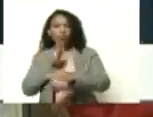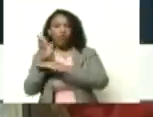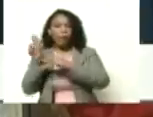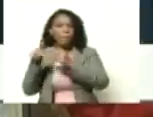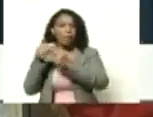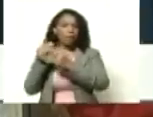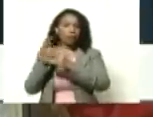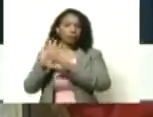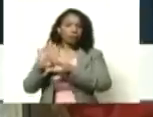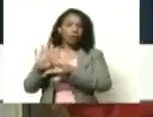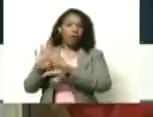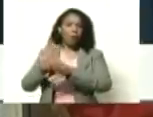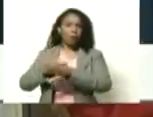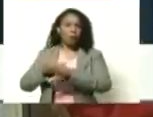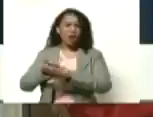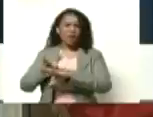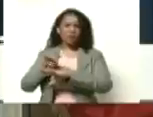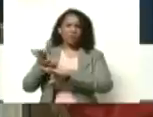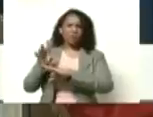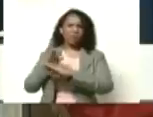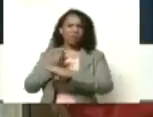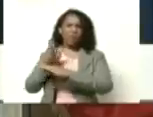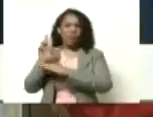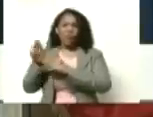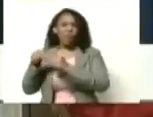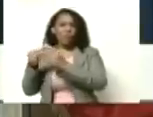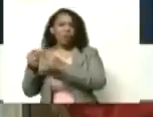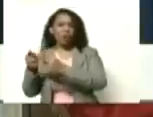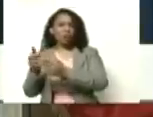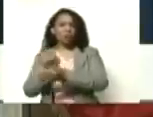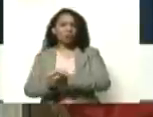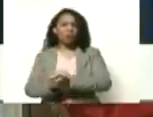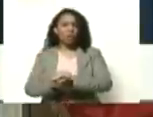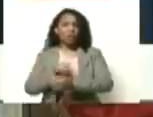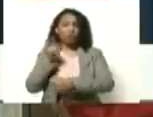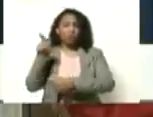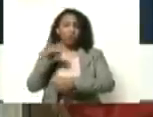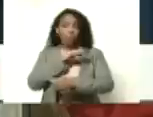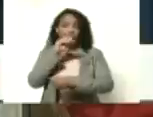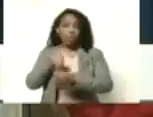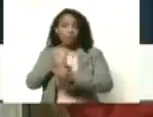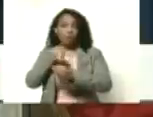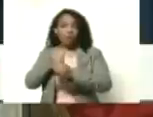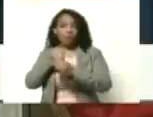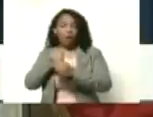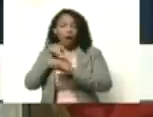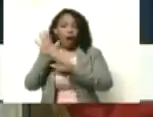atención eso porque dejó de ir si usted se la pasaba ahí